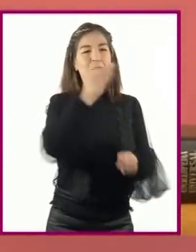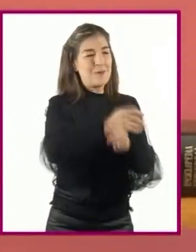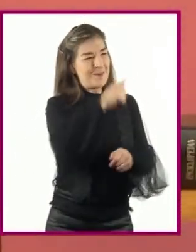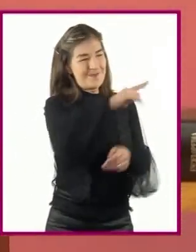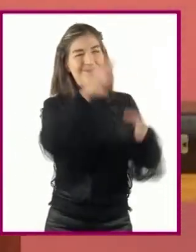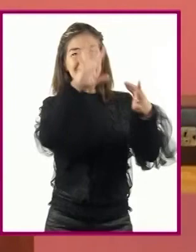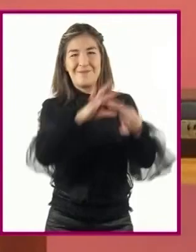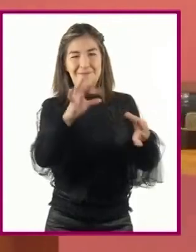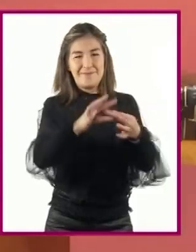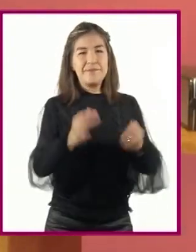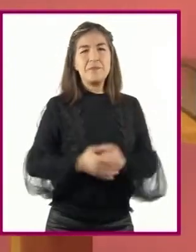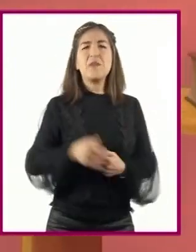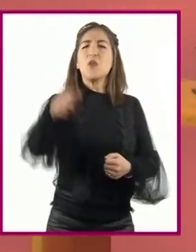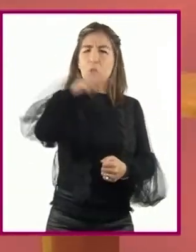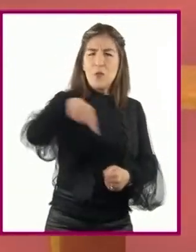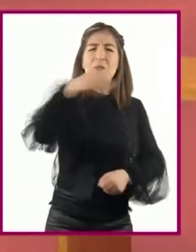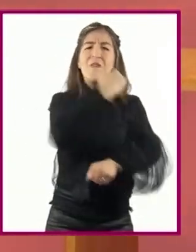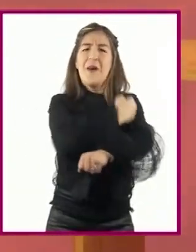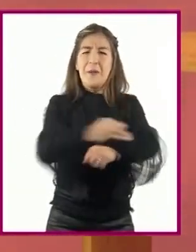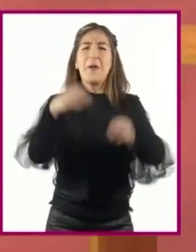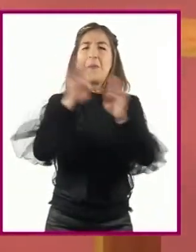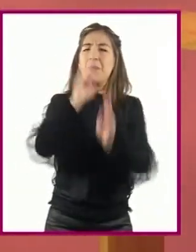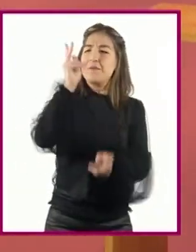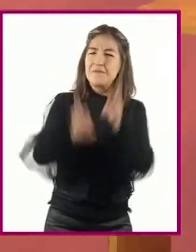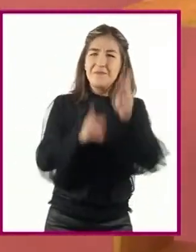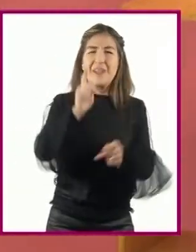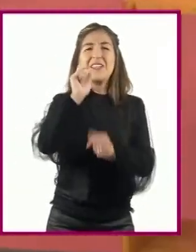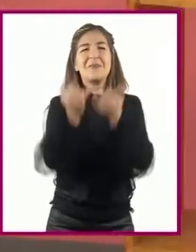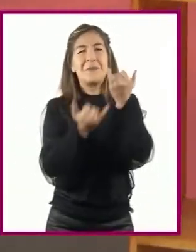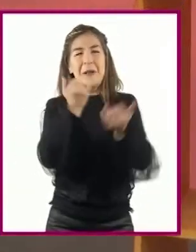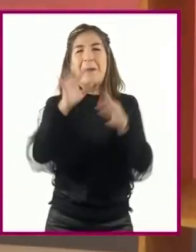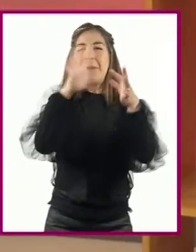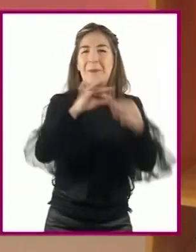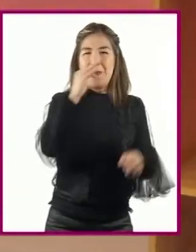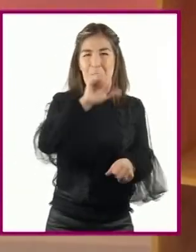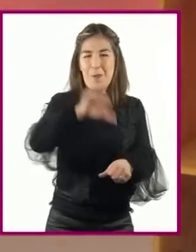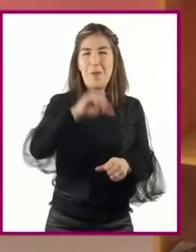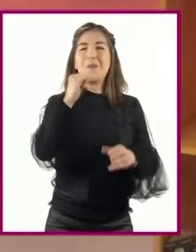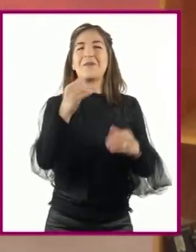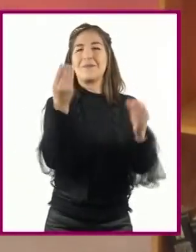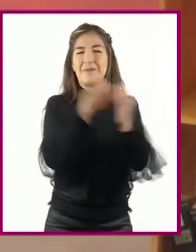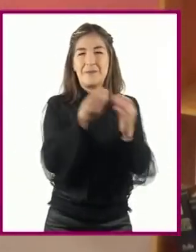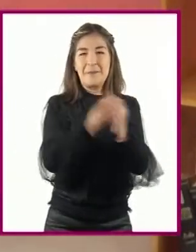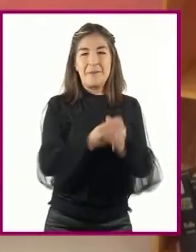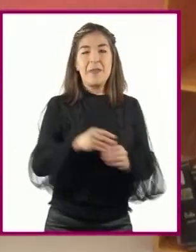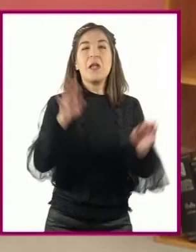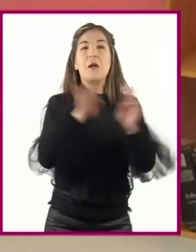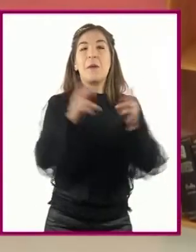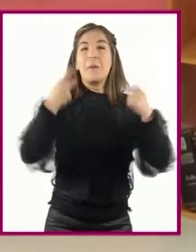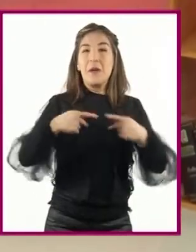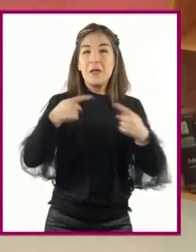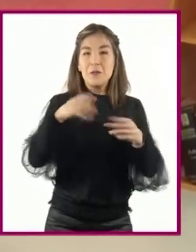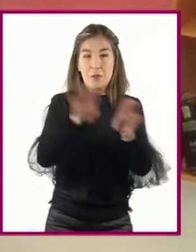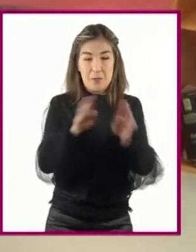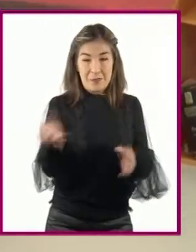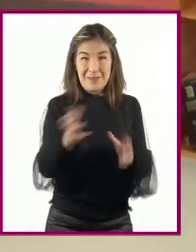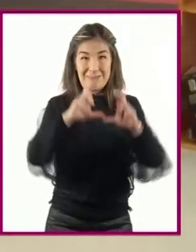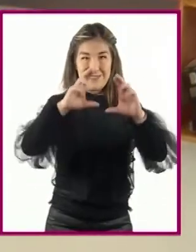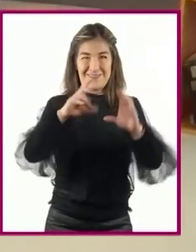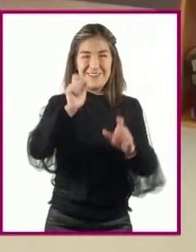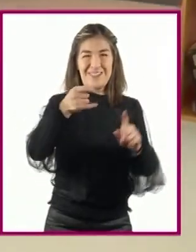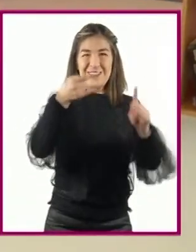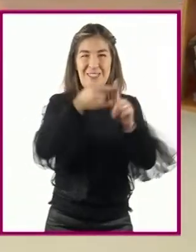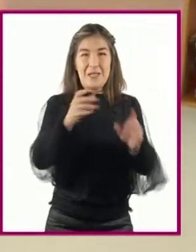repaso. Jueguen en familia para consolidar lo aprendido en la sesión. En cada turno, la persona deberá lanzar ambos